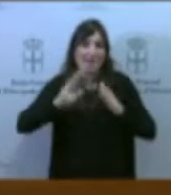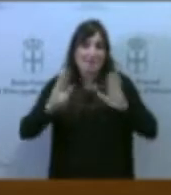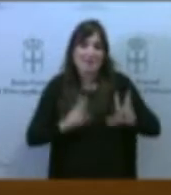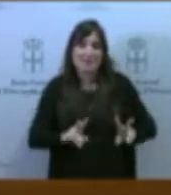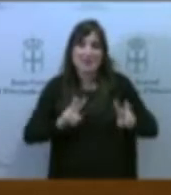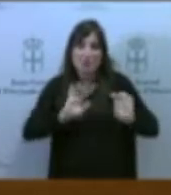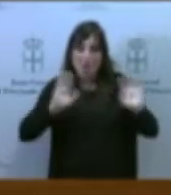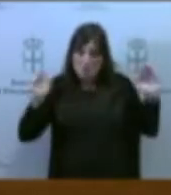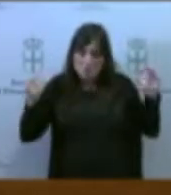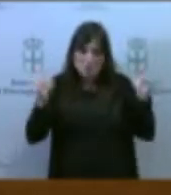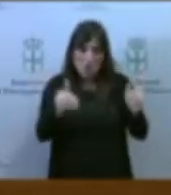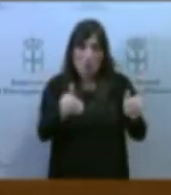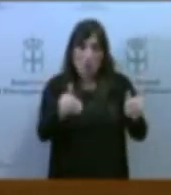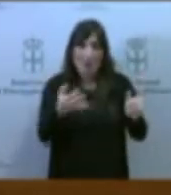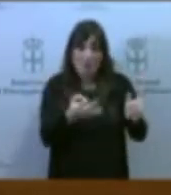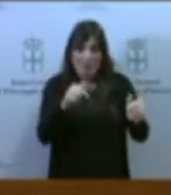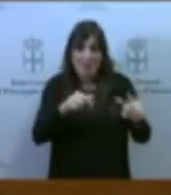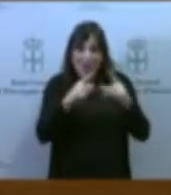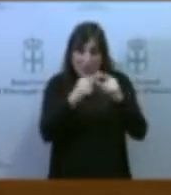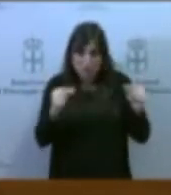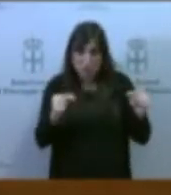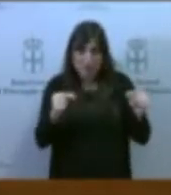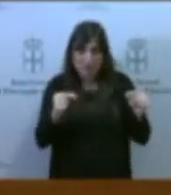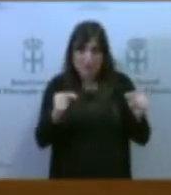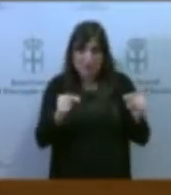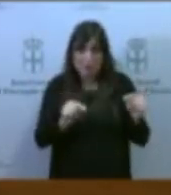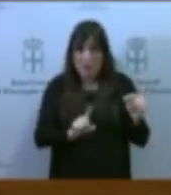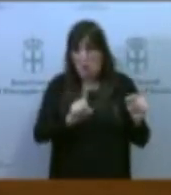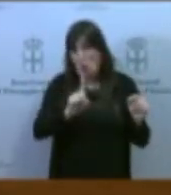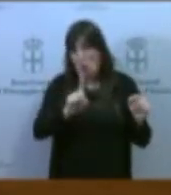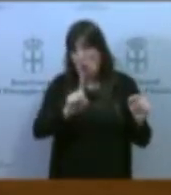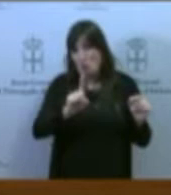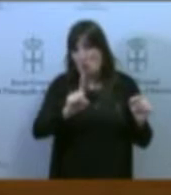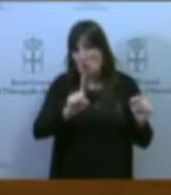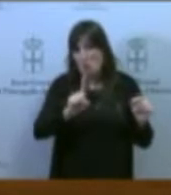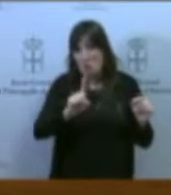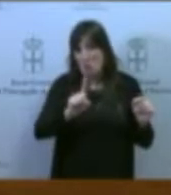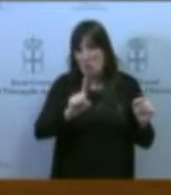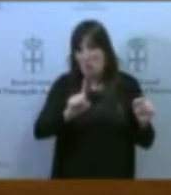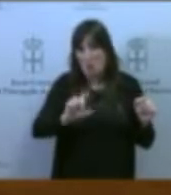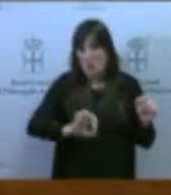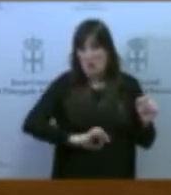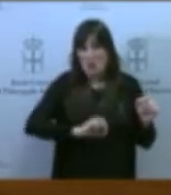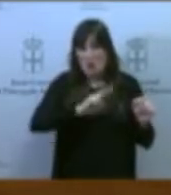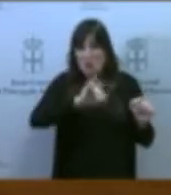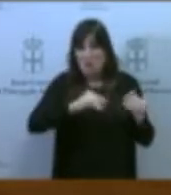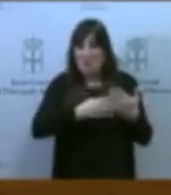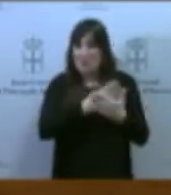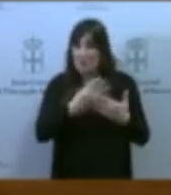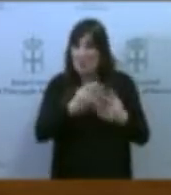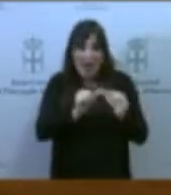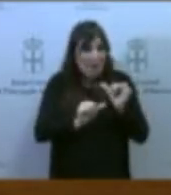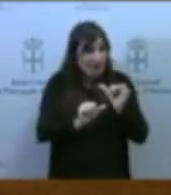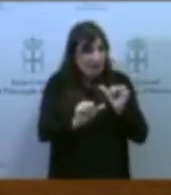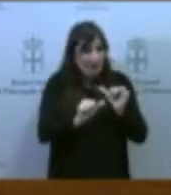partir del 1 de enero de 2019 y que desde esta fuerza